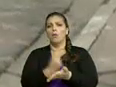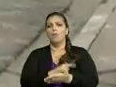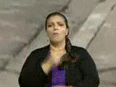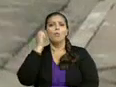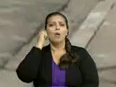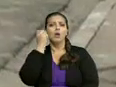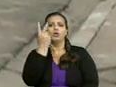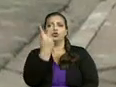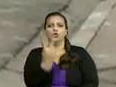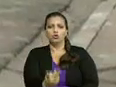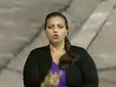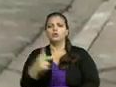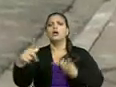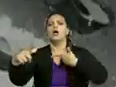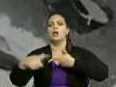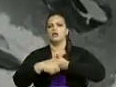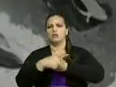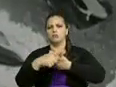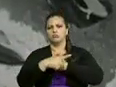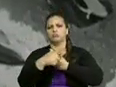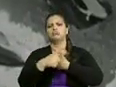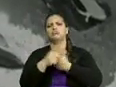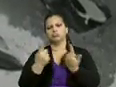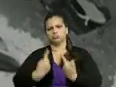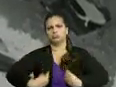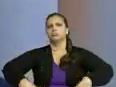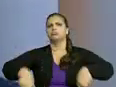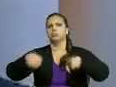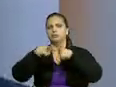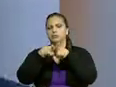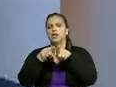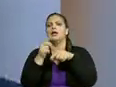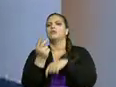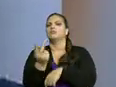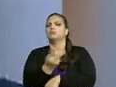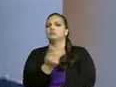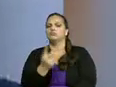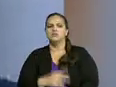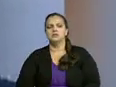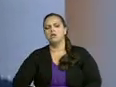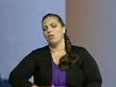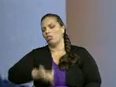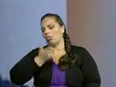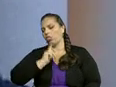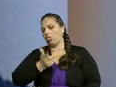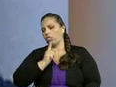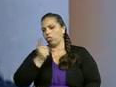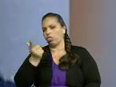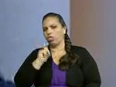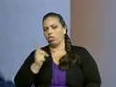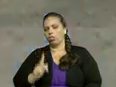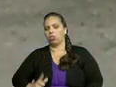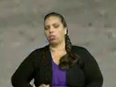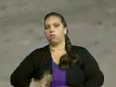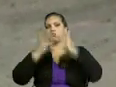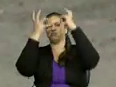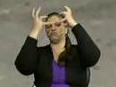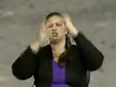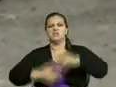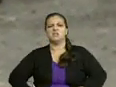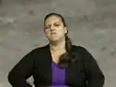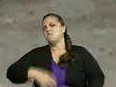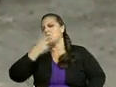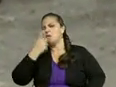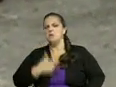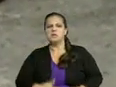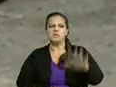Unión de Bananeros en el Guasmo Sur de Guayaquil. La acusada de esta muerte violenta es su pareja, una joven colombiana de 28 años